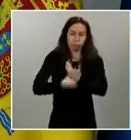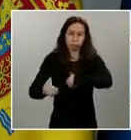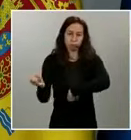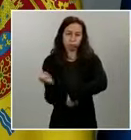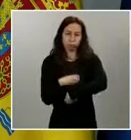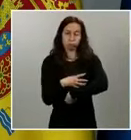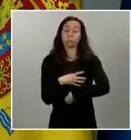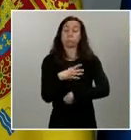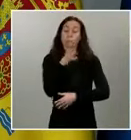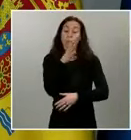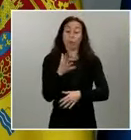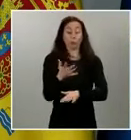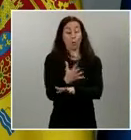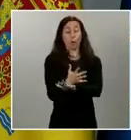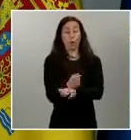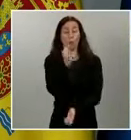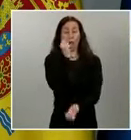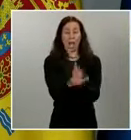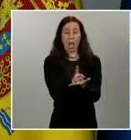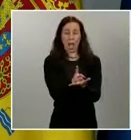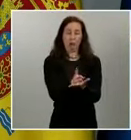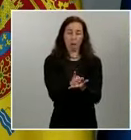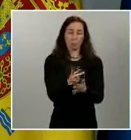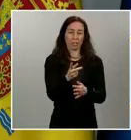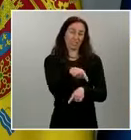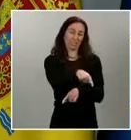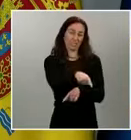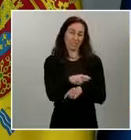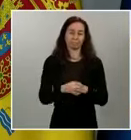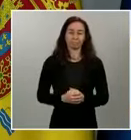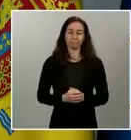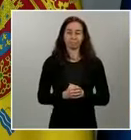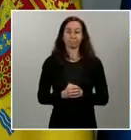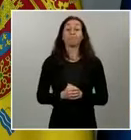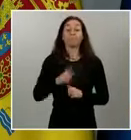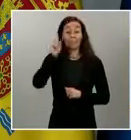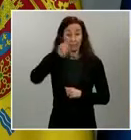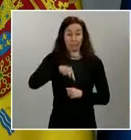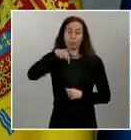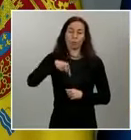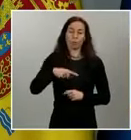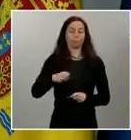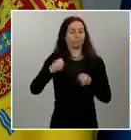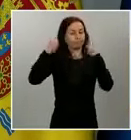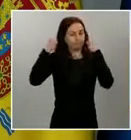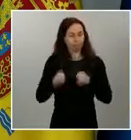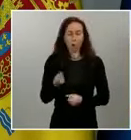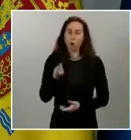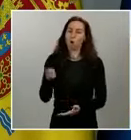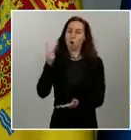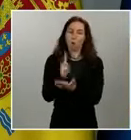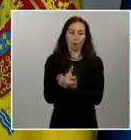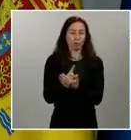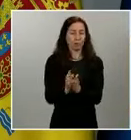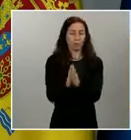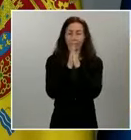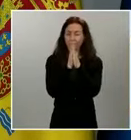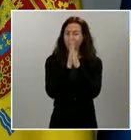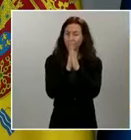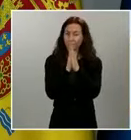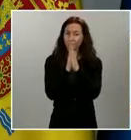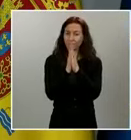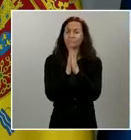las apuestas que se estaban desarrollando. También hoy voy a insistir de nuevo en que deben de ser prudentes en su manejo de las